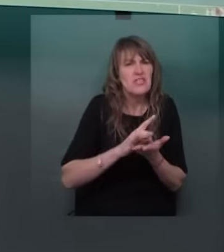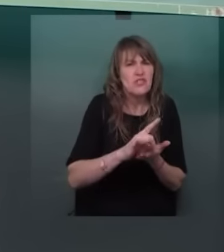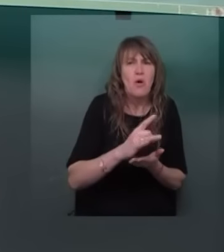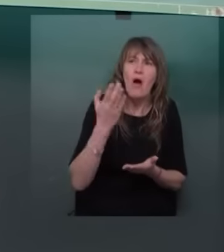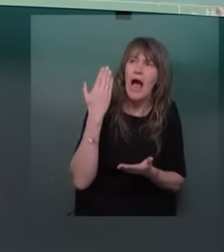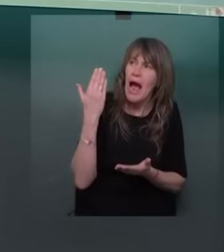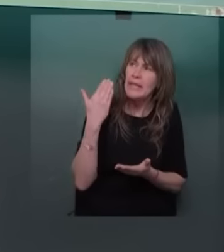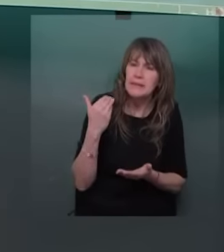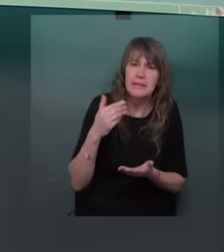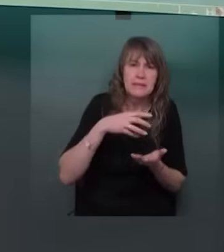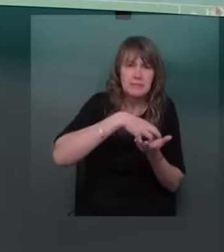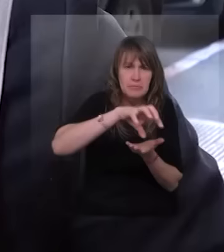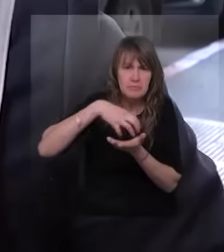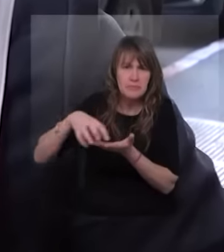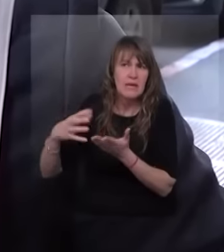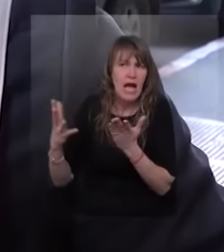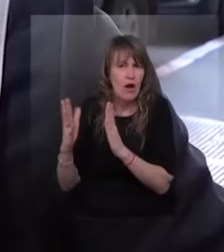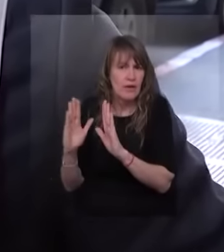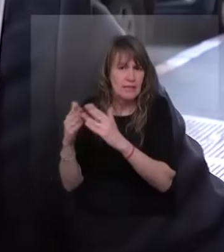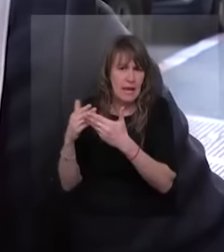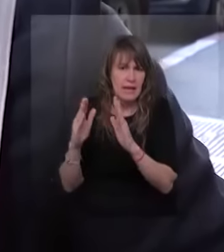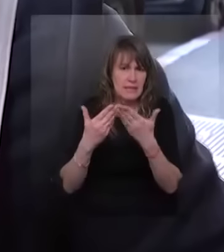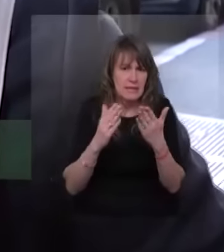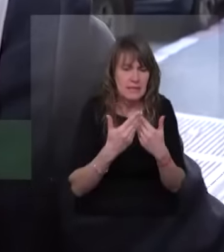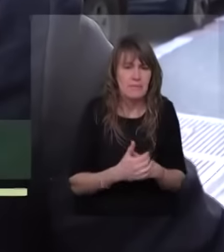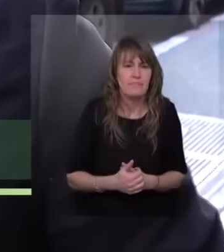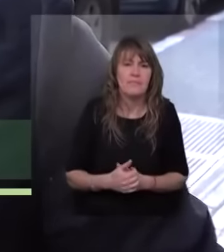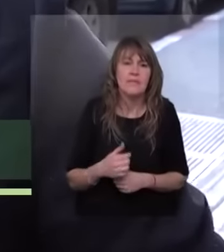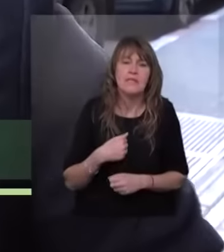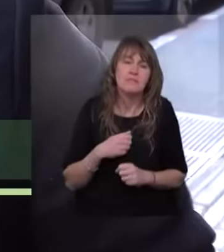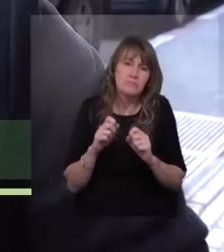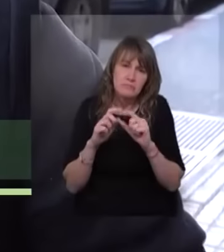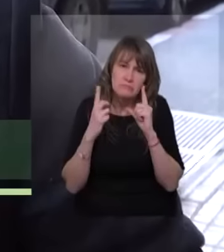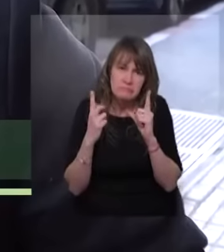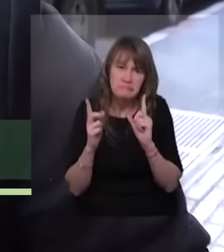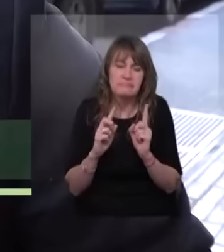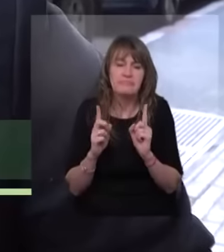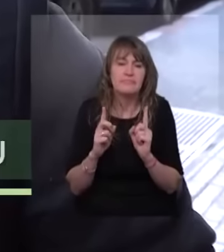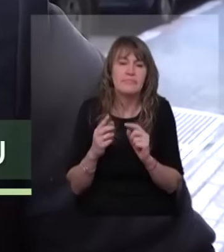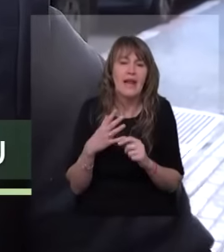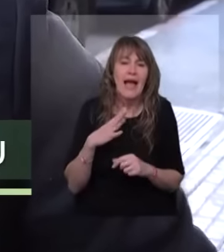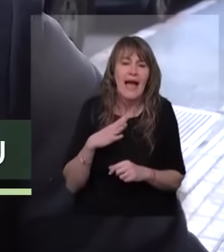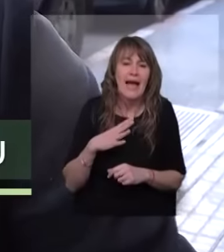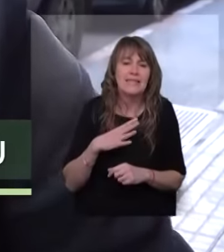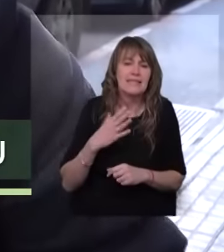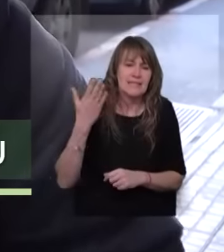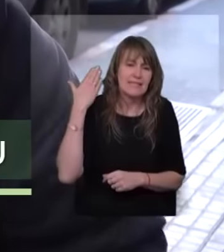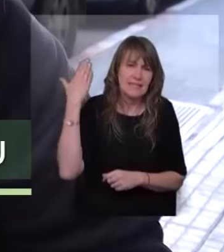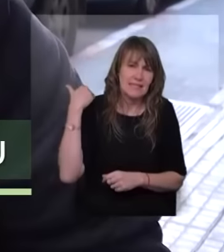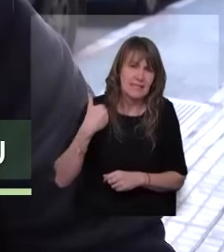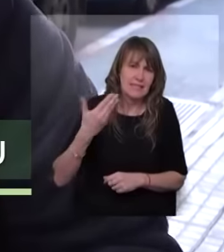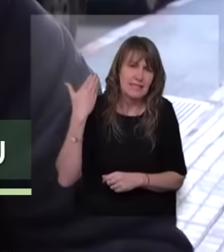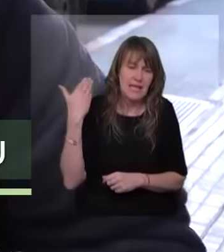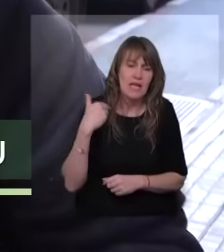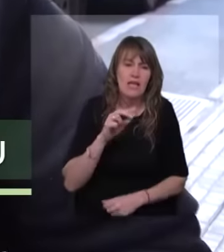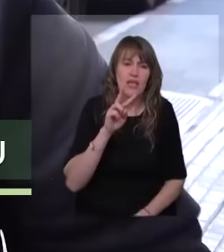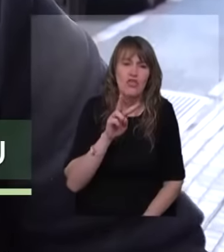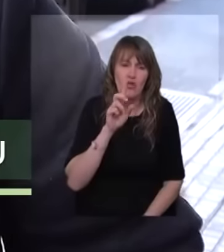forma descentralizada no nos sorprendió porque hace tiempo desde el año